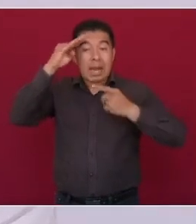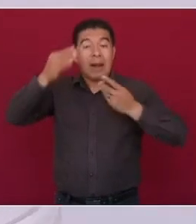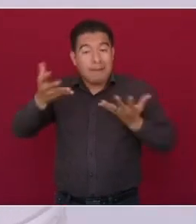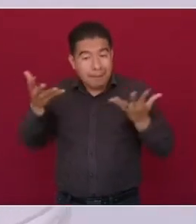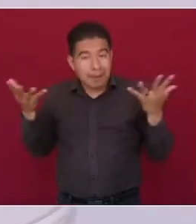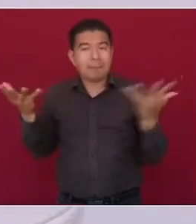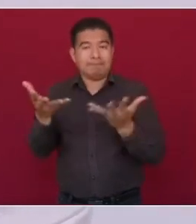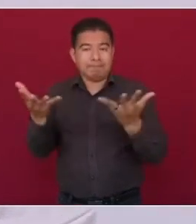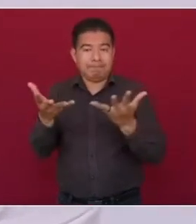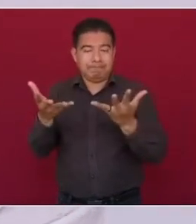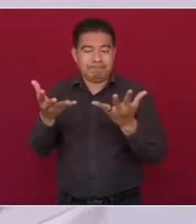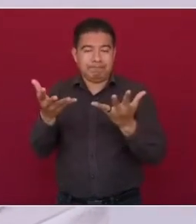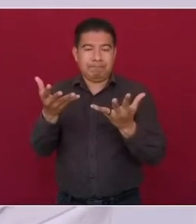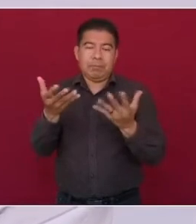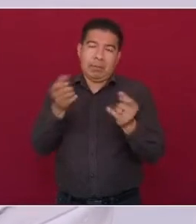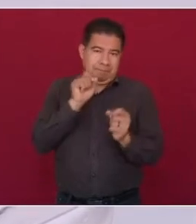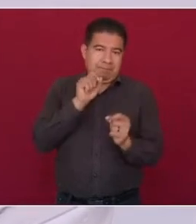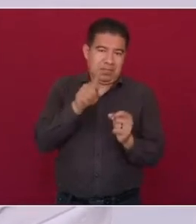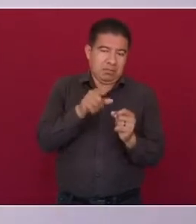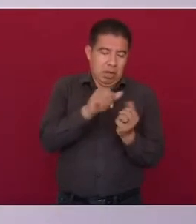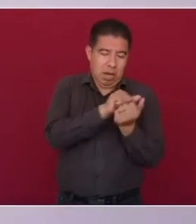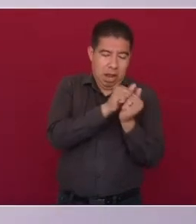Y en tiempos de transformación,